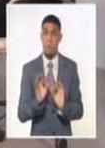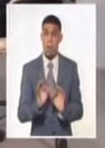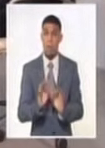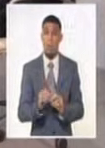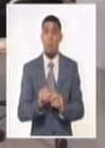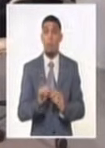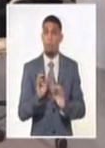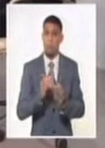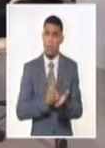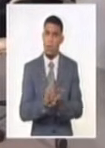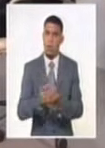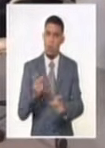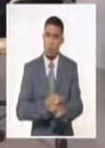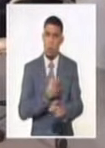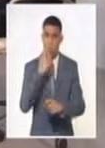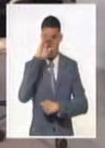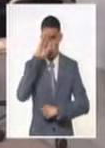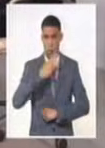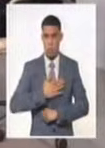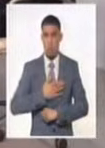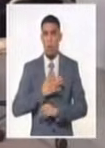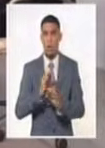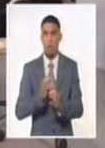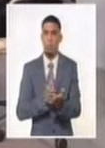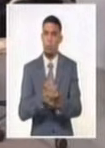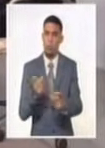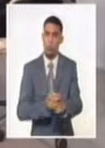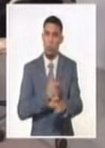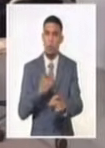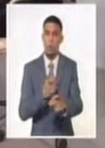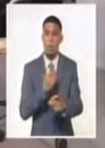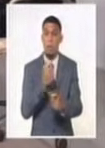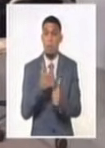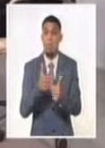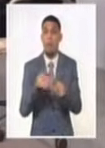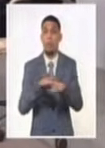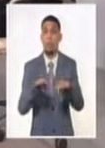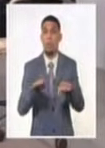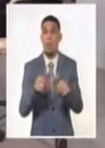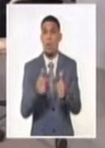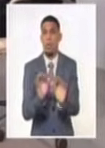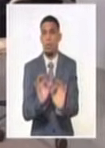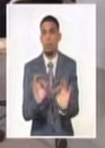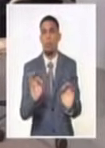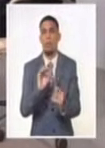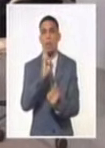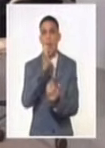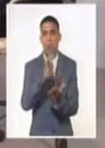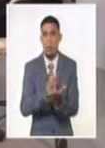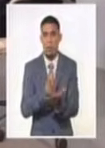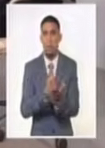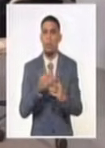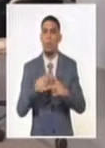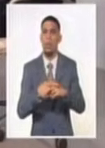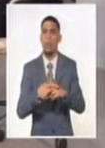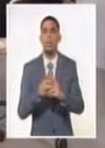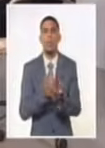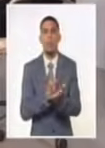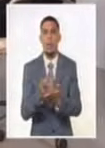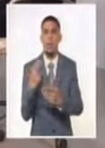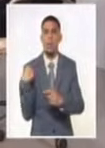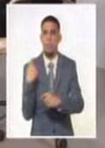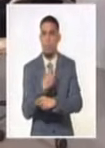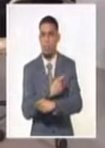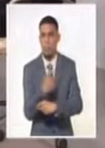las más difíciles condiciones de mantener su educación, de seguir forjando a sus niños, adolescentes,